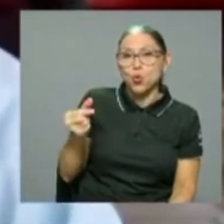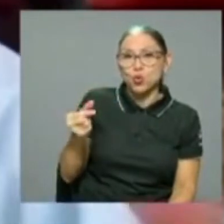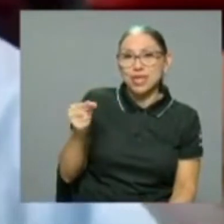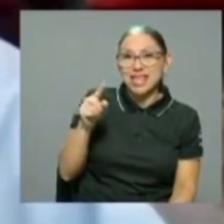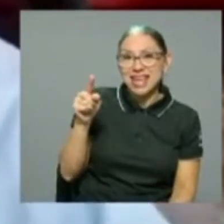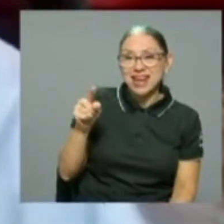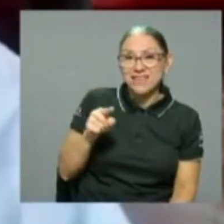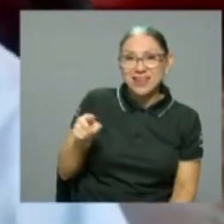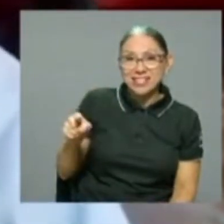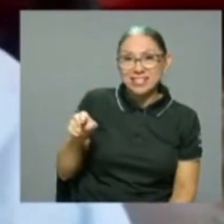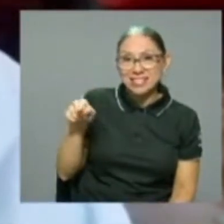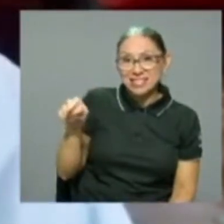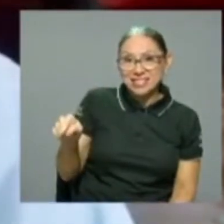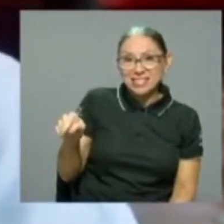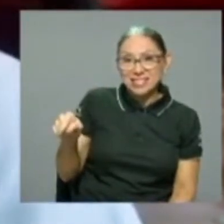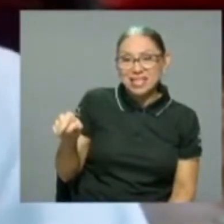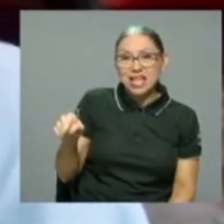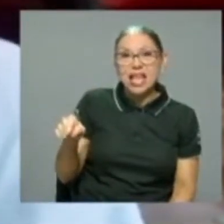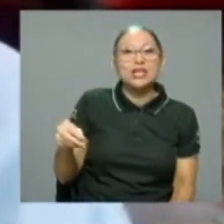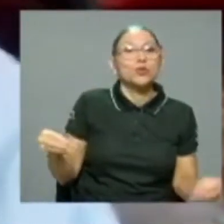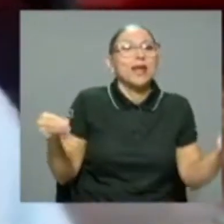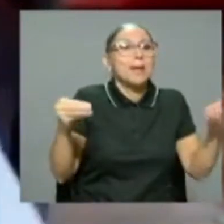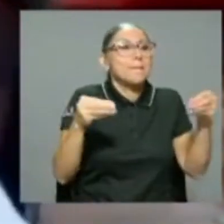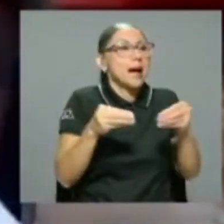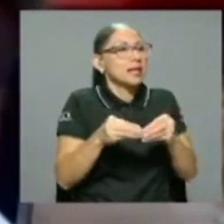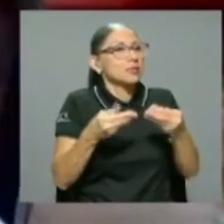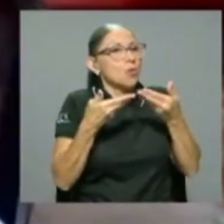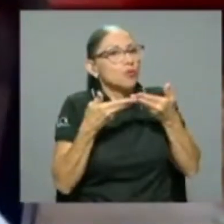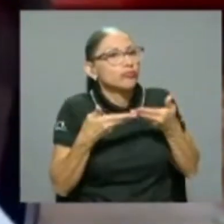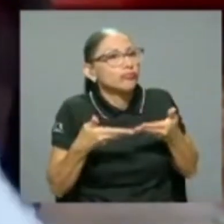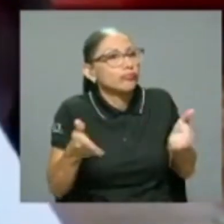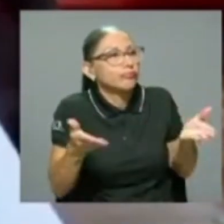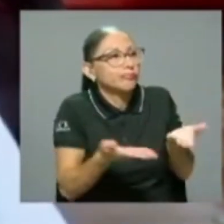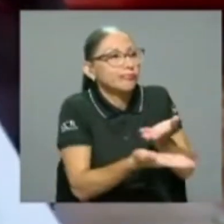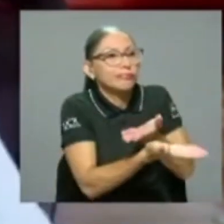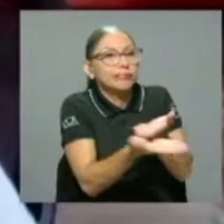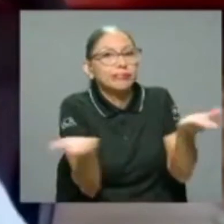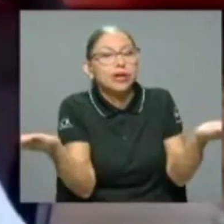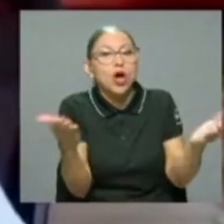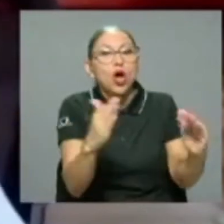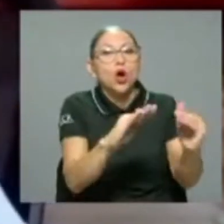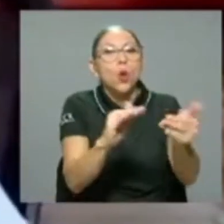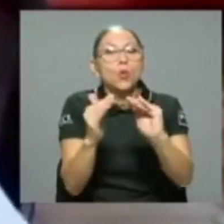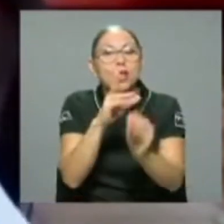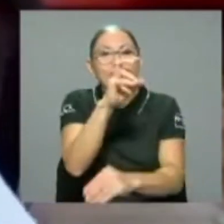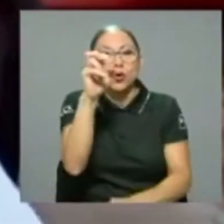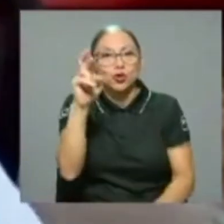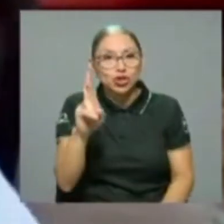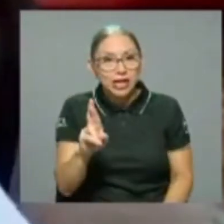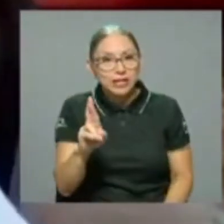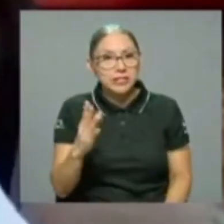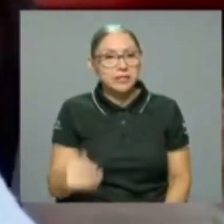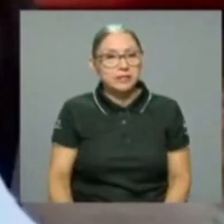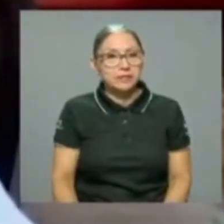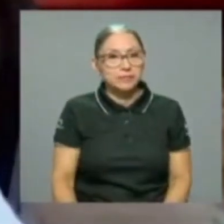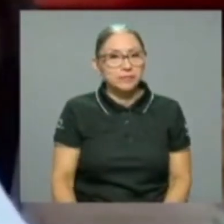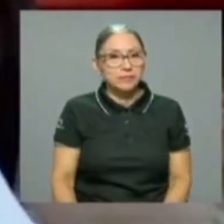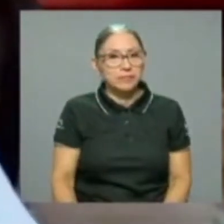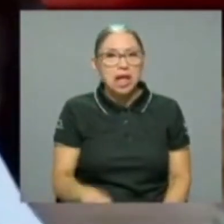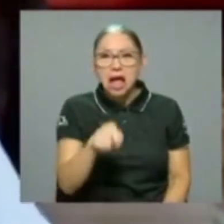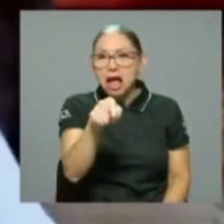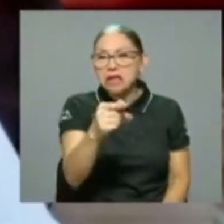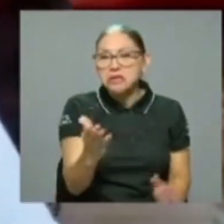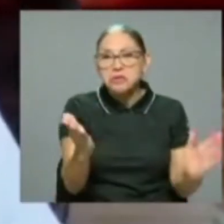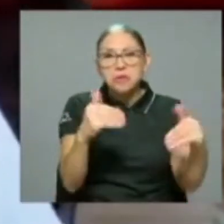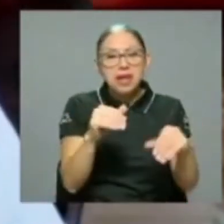a la disposición de la colectividad costarricense. Así que ahí no hay nada